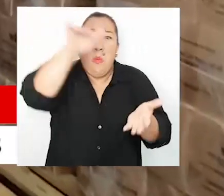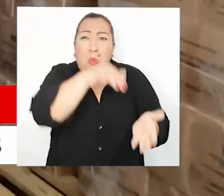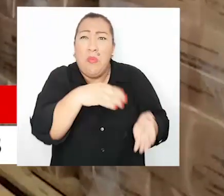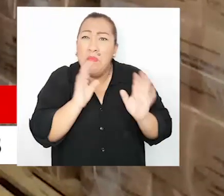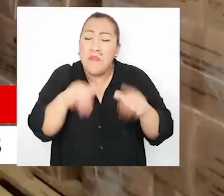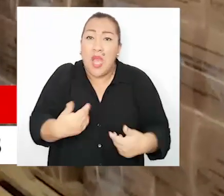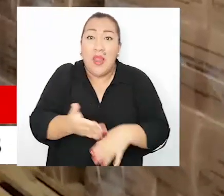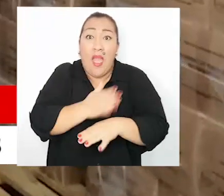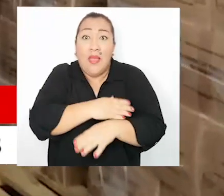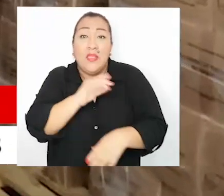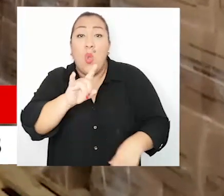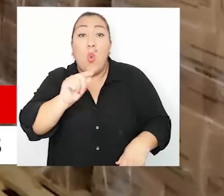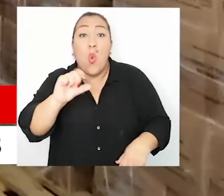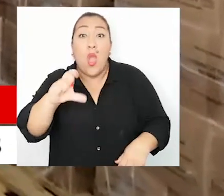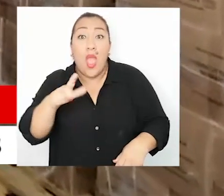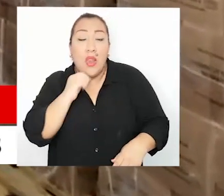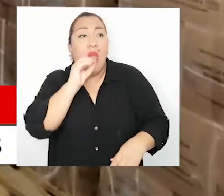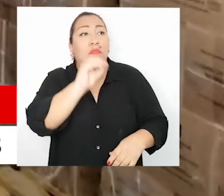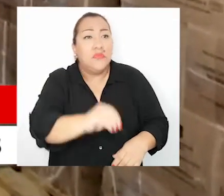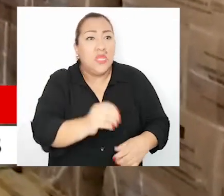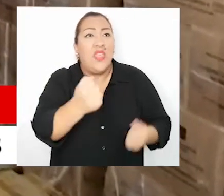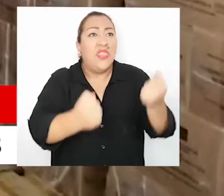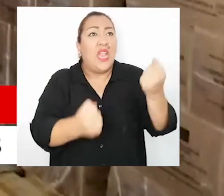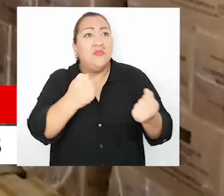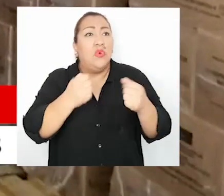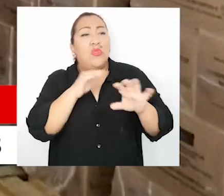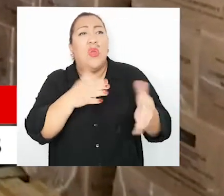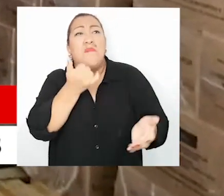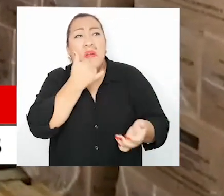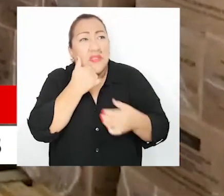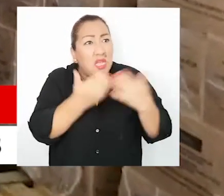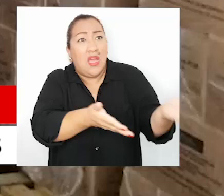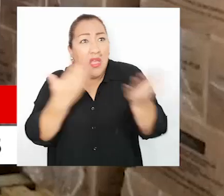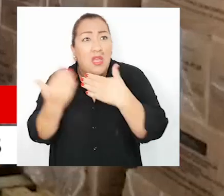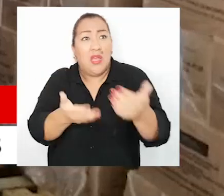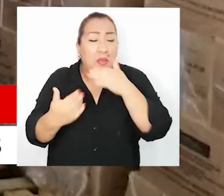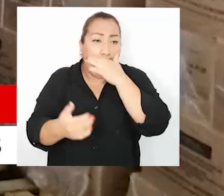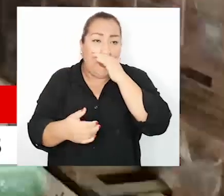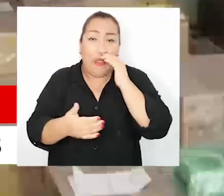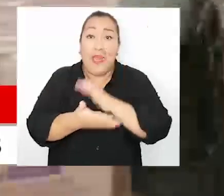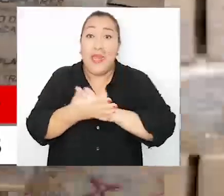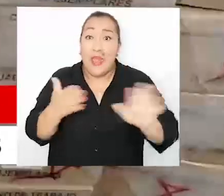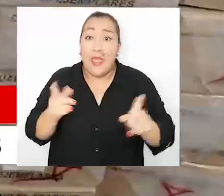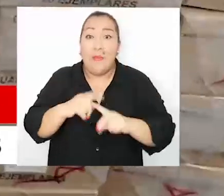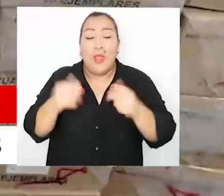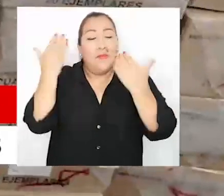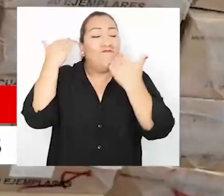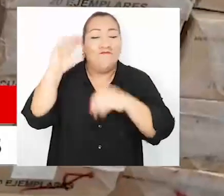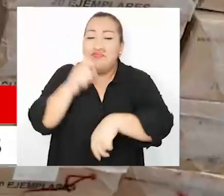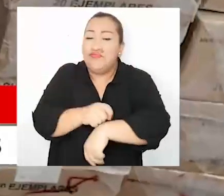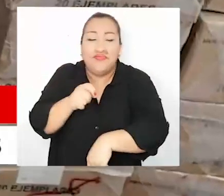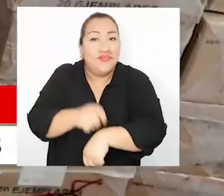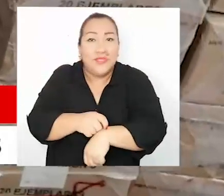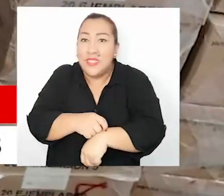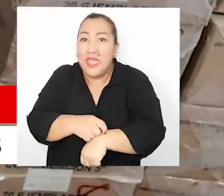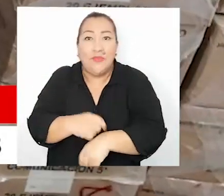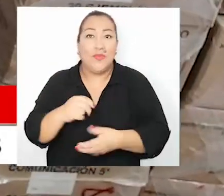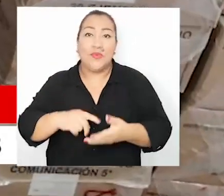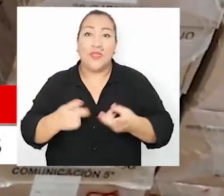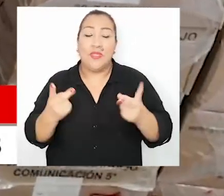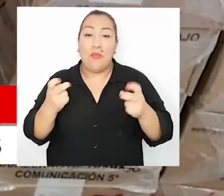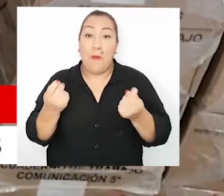las UGEL habían presentado su requerimiento de transporte para la distribución del material educativo. Sin embargo, por limitaciones